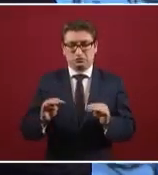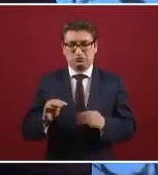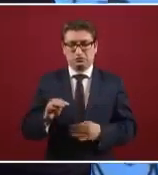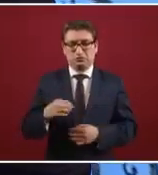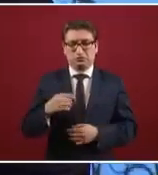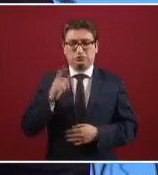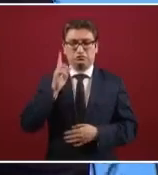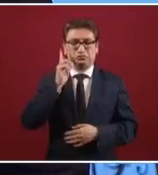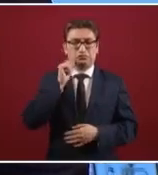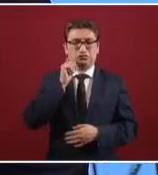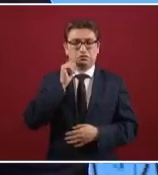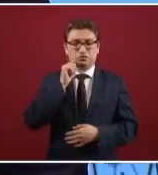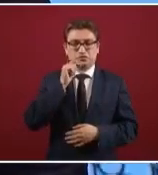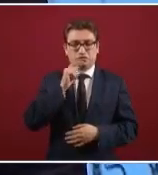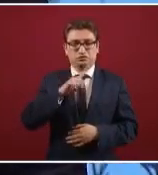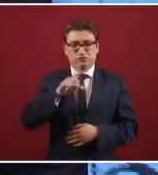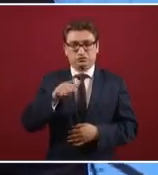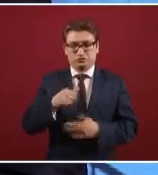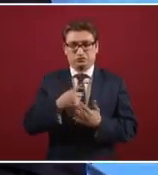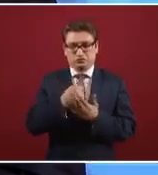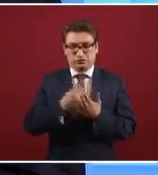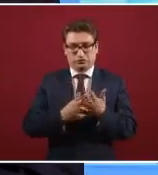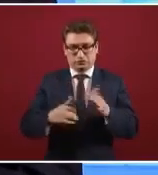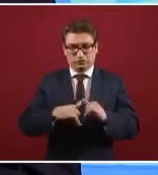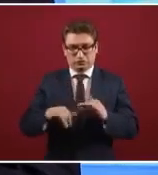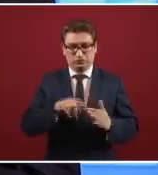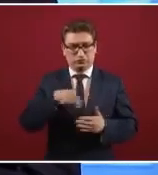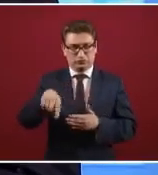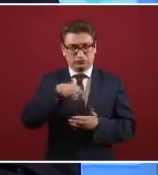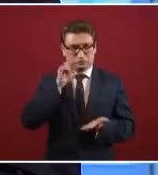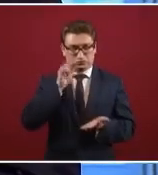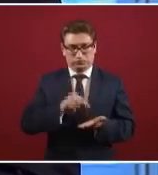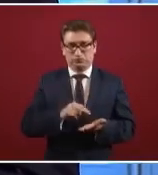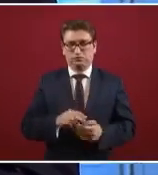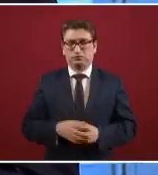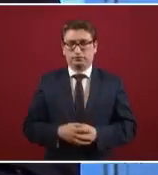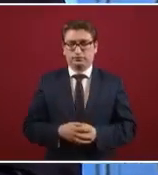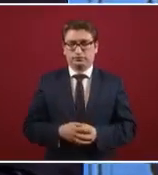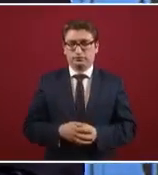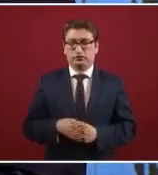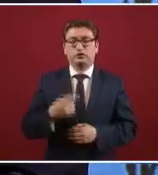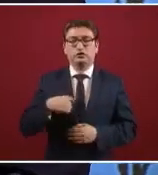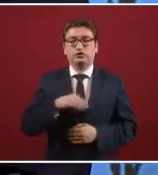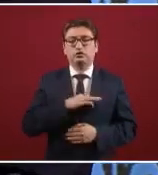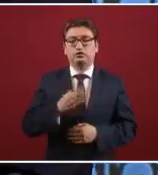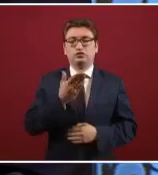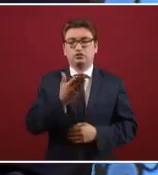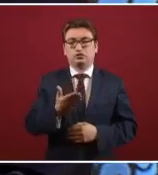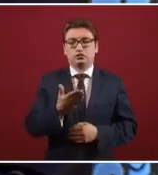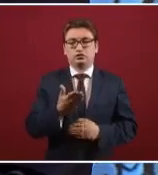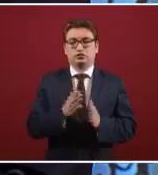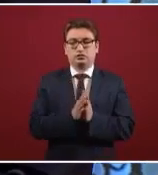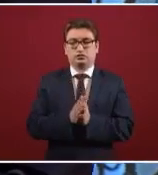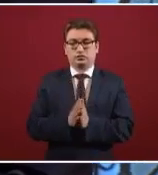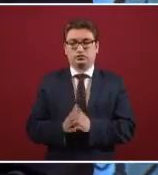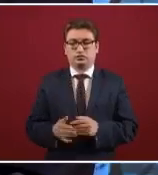ya les traigo el plano y todo y ahí lo único que les voy a pedir